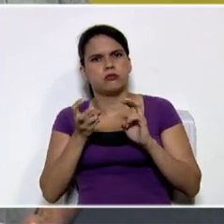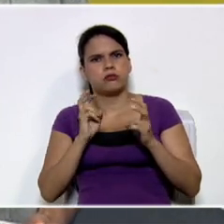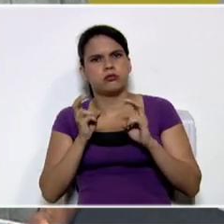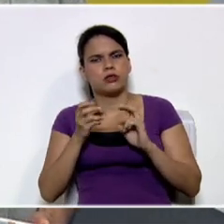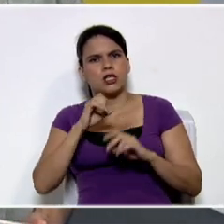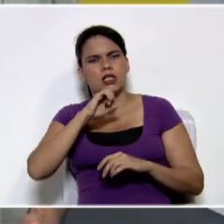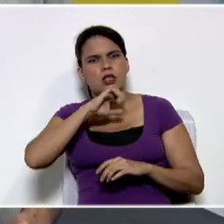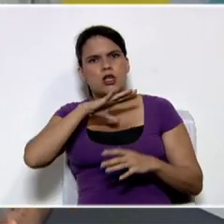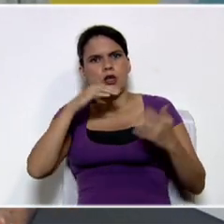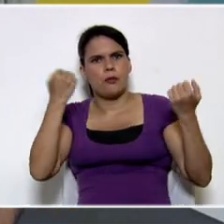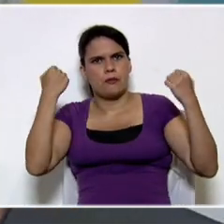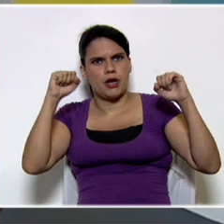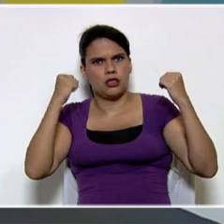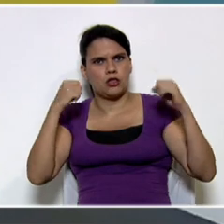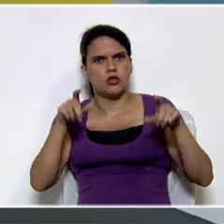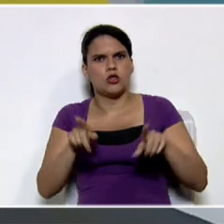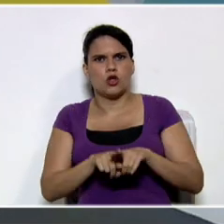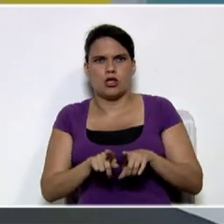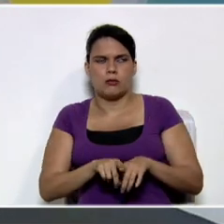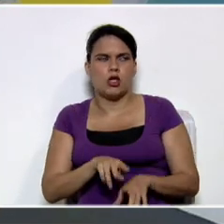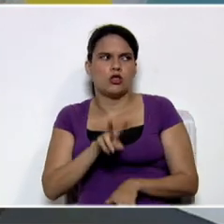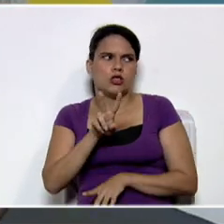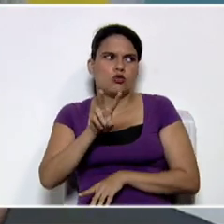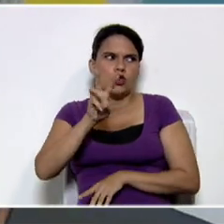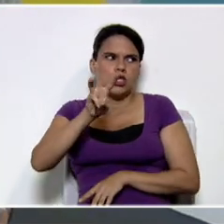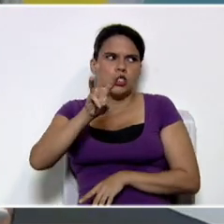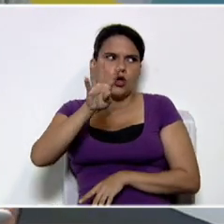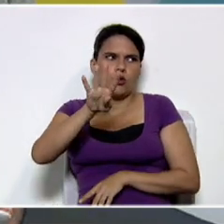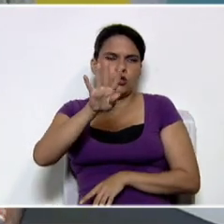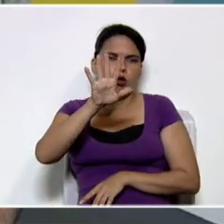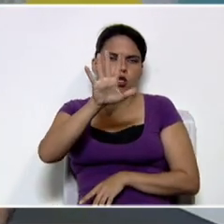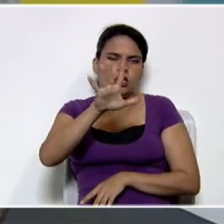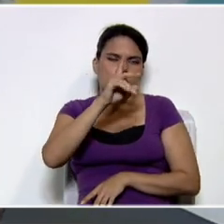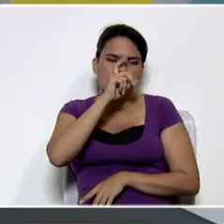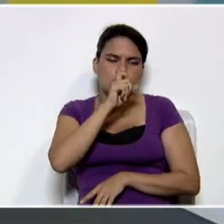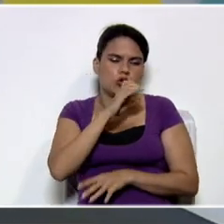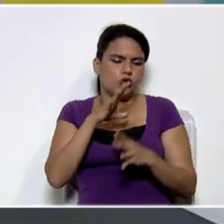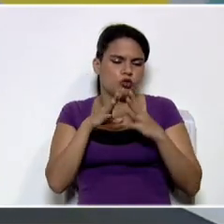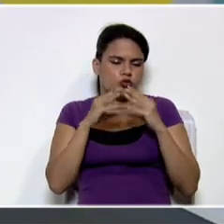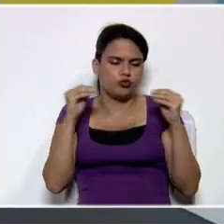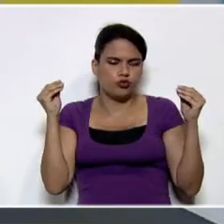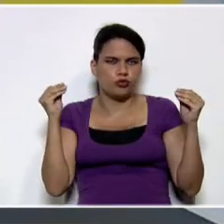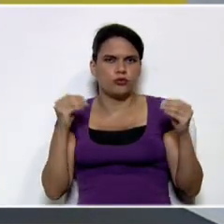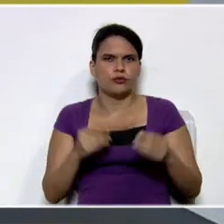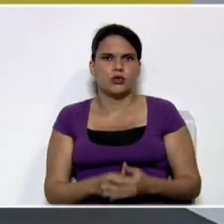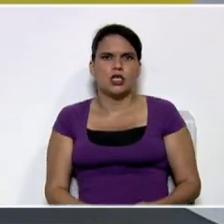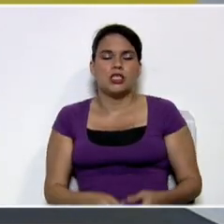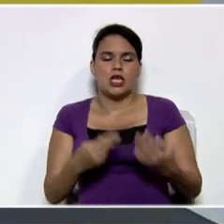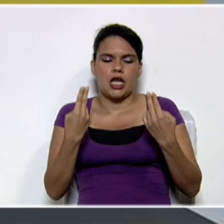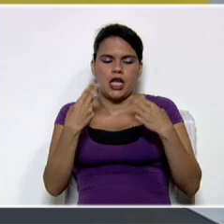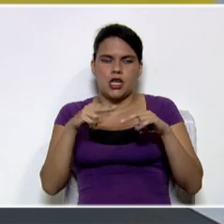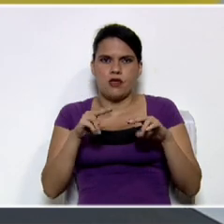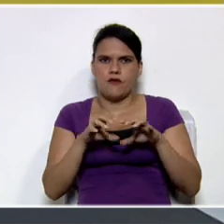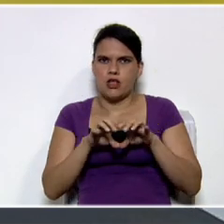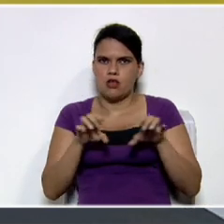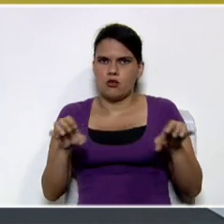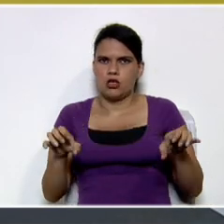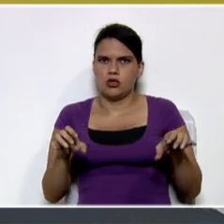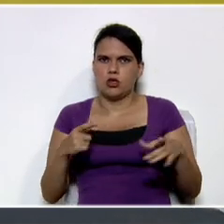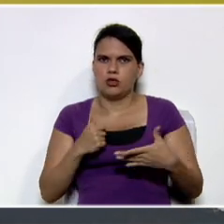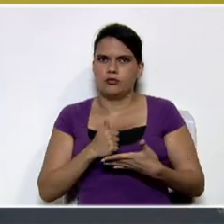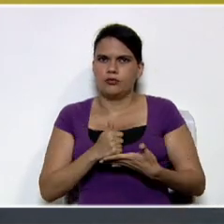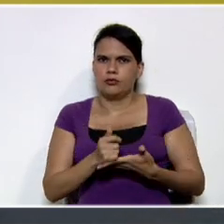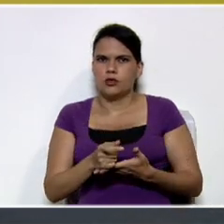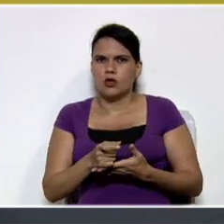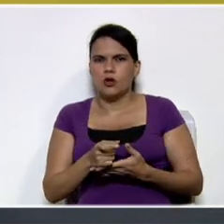prácticos de primer año, sino que también ves los de segundo, los de tercero, los de cuarto, los de quinto, y así en cada nivel de educación, lo que te permite tener